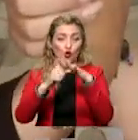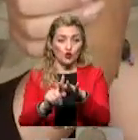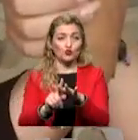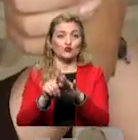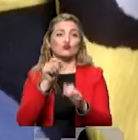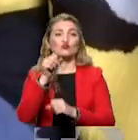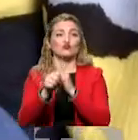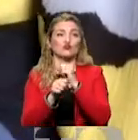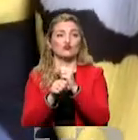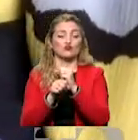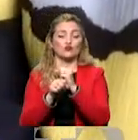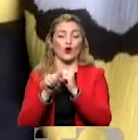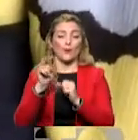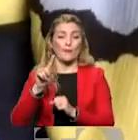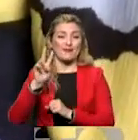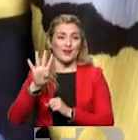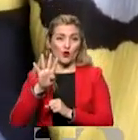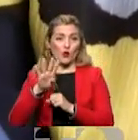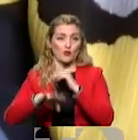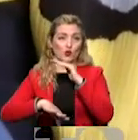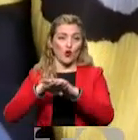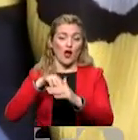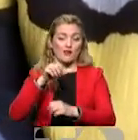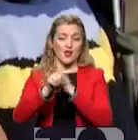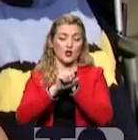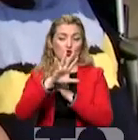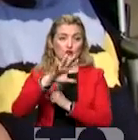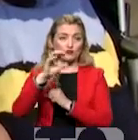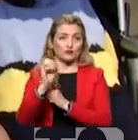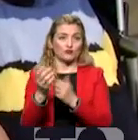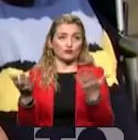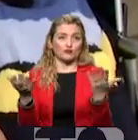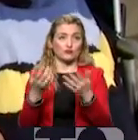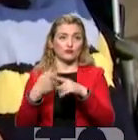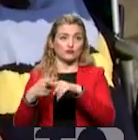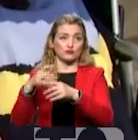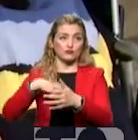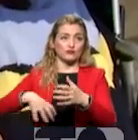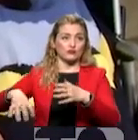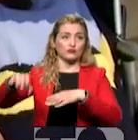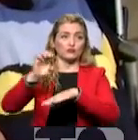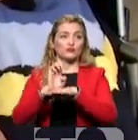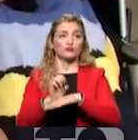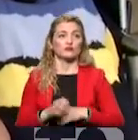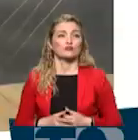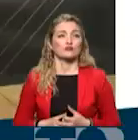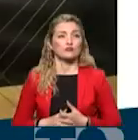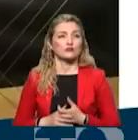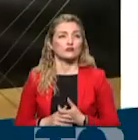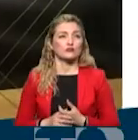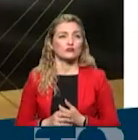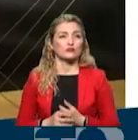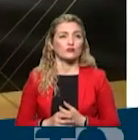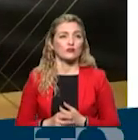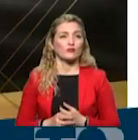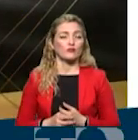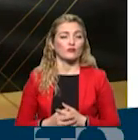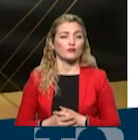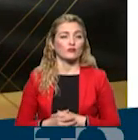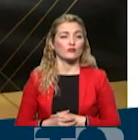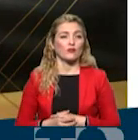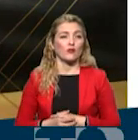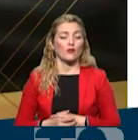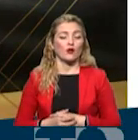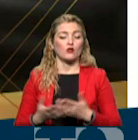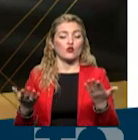cuyas edades fluctúan entre los 24 y 50 años, provienen de varias provincias del país. Ellas son